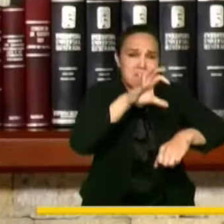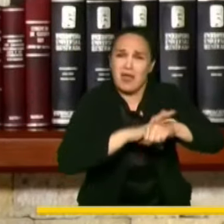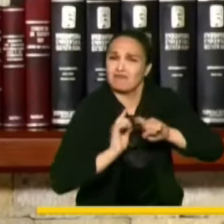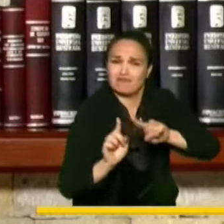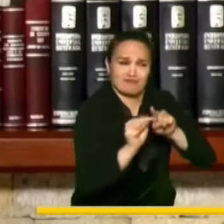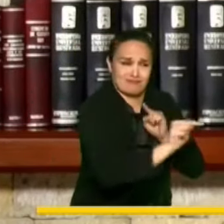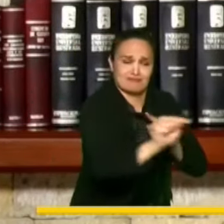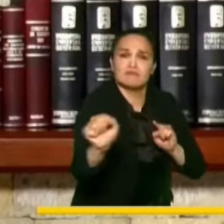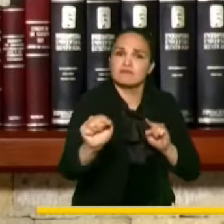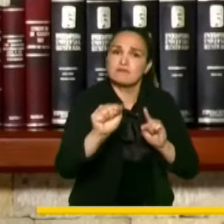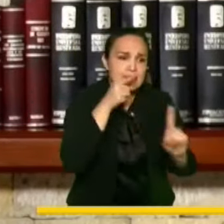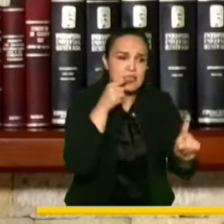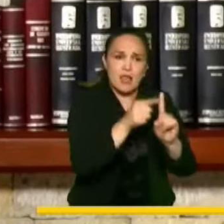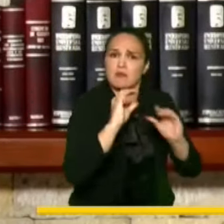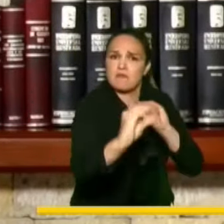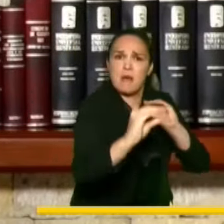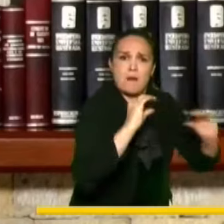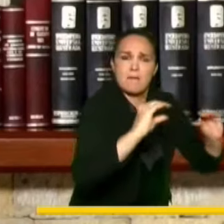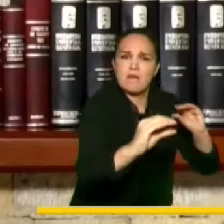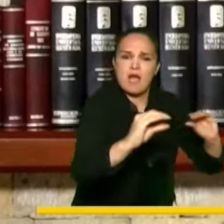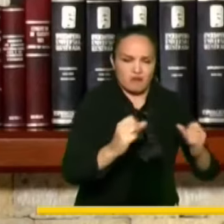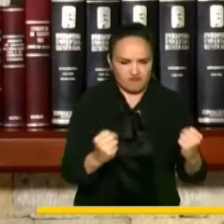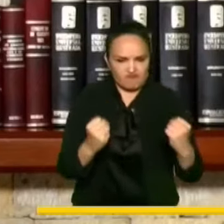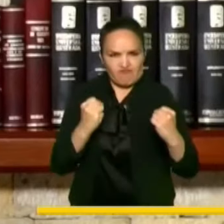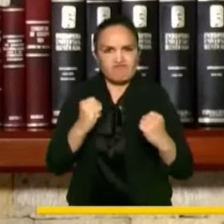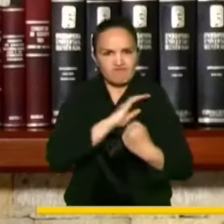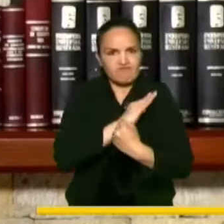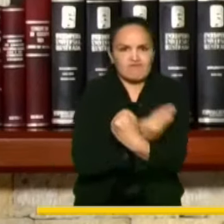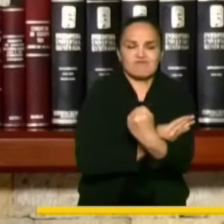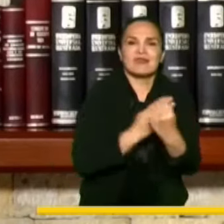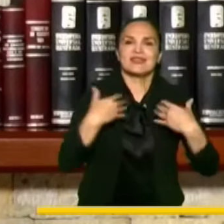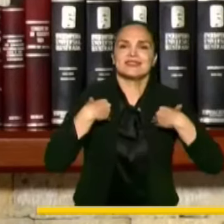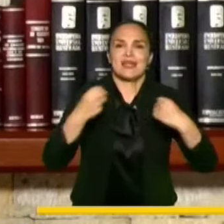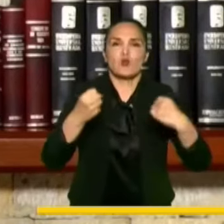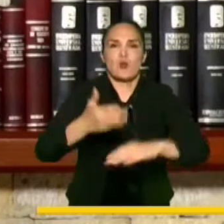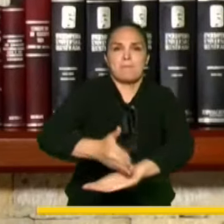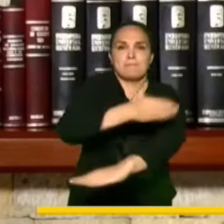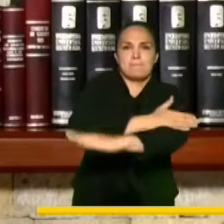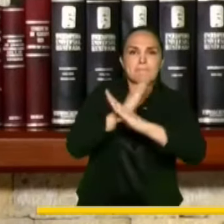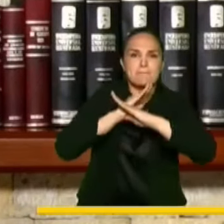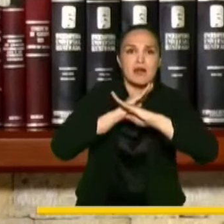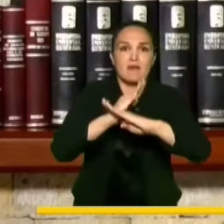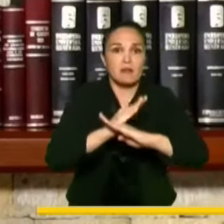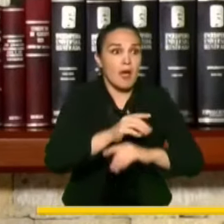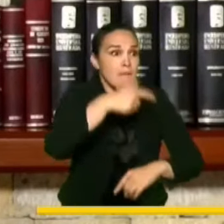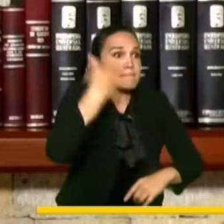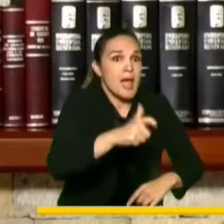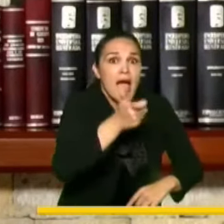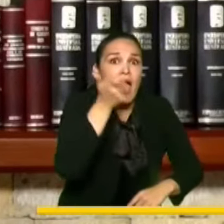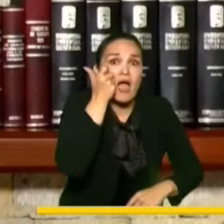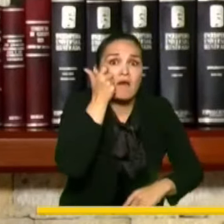tiempo construir un poderoso sistema de salud preventivo y de atención primaria en todo el